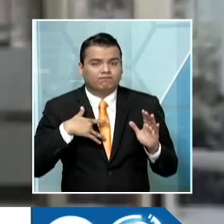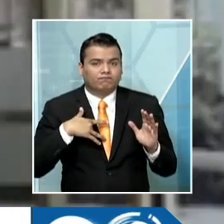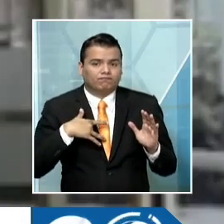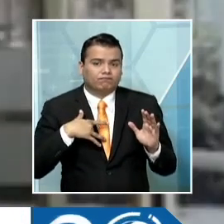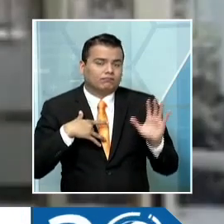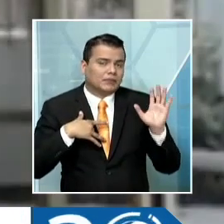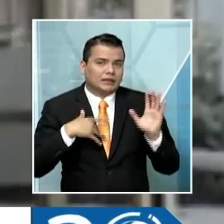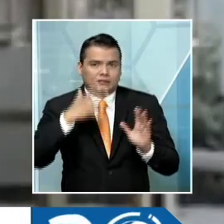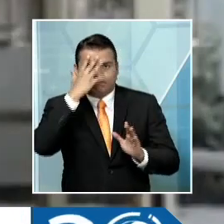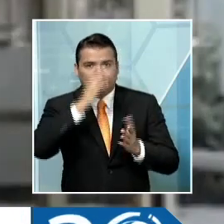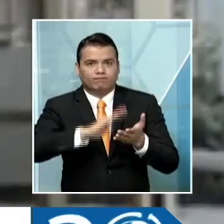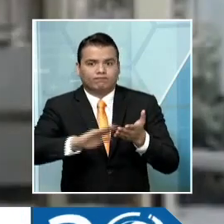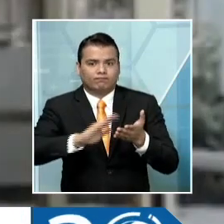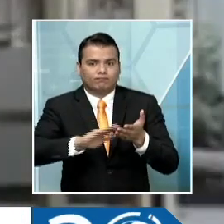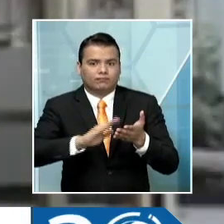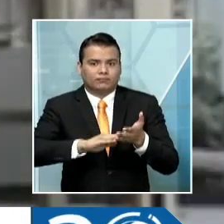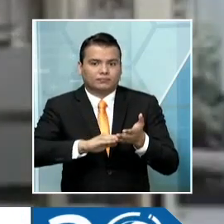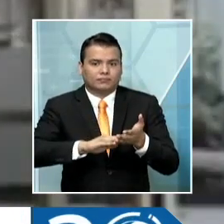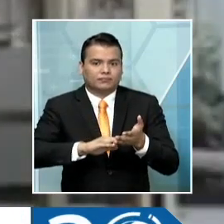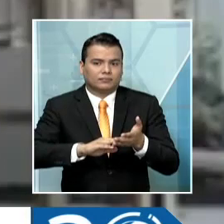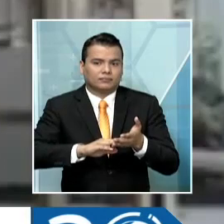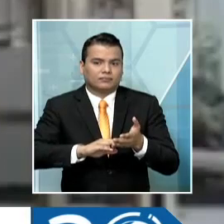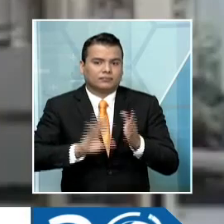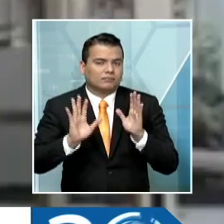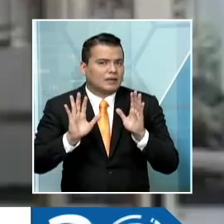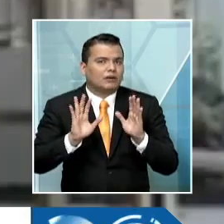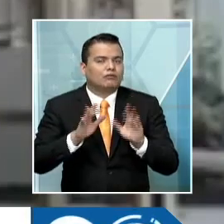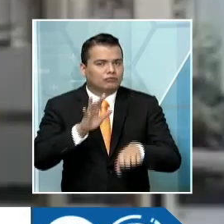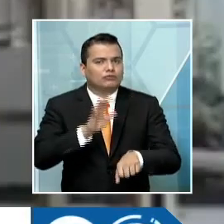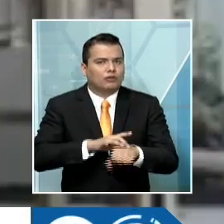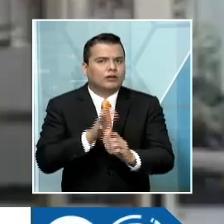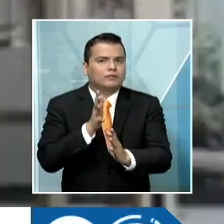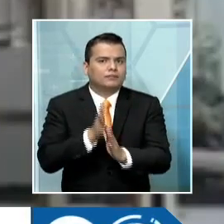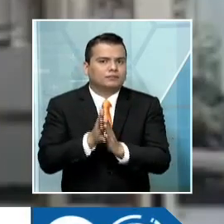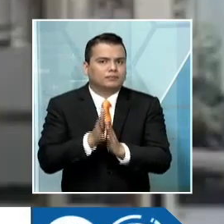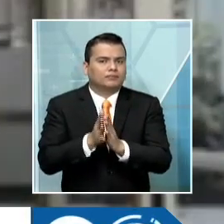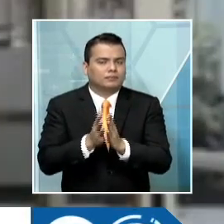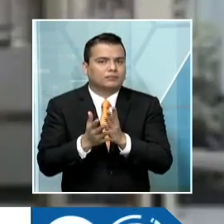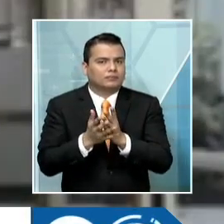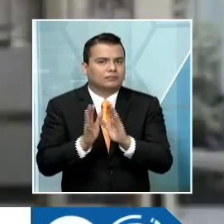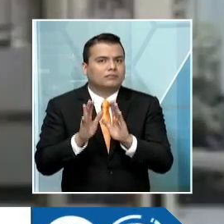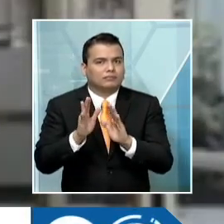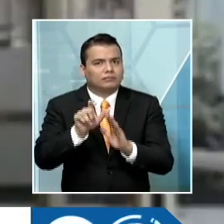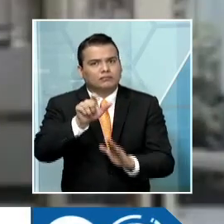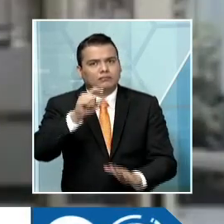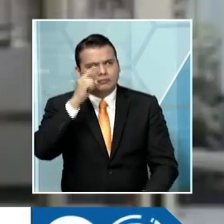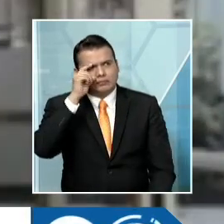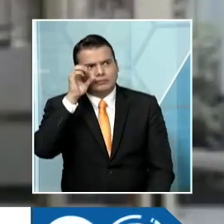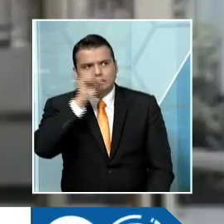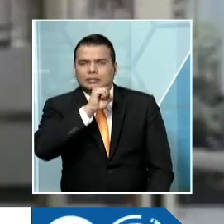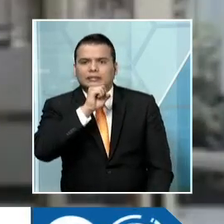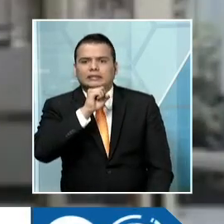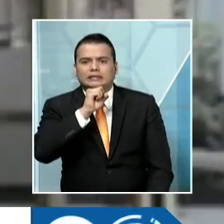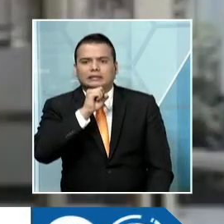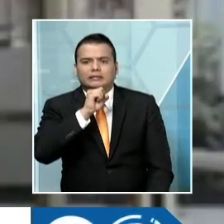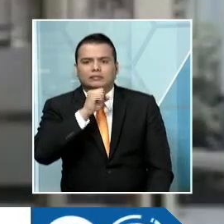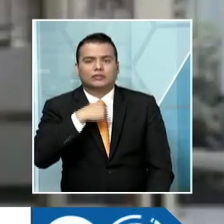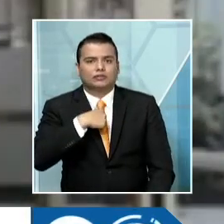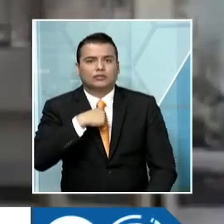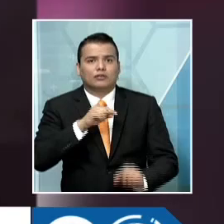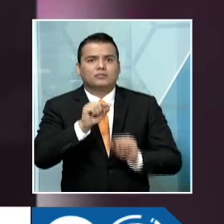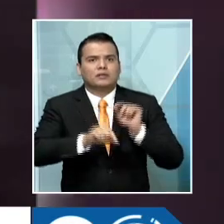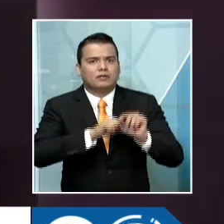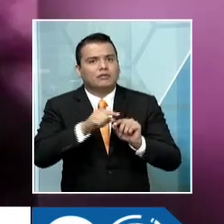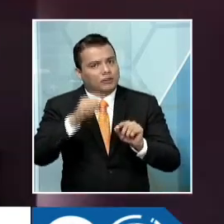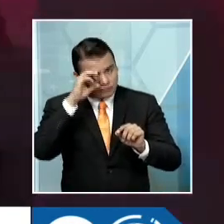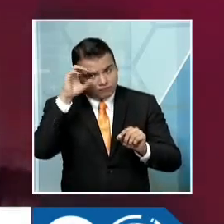lo lamento mucho. Pero vuelvo y pregunto, a un pueblo que conozco también, ¿podría yo ofenderlo intencionalmente?